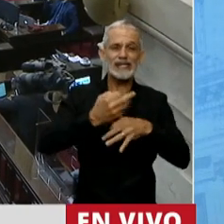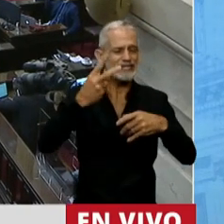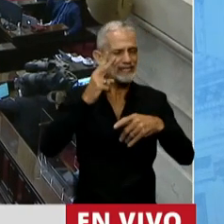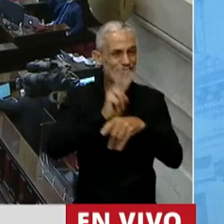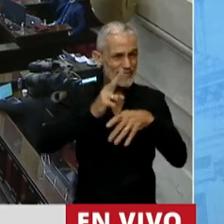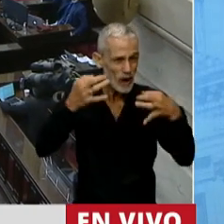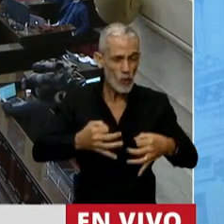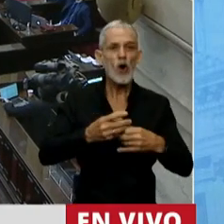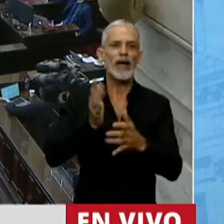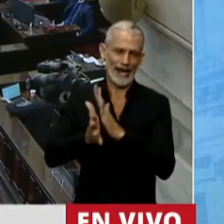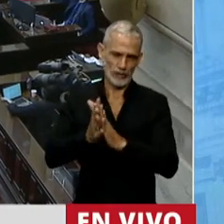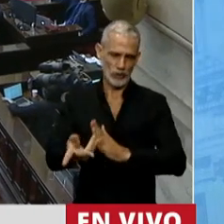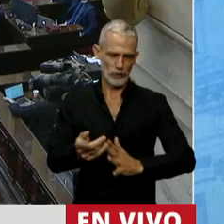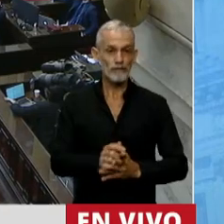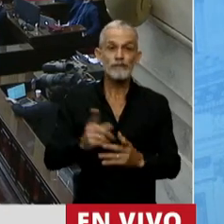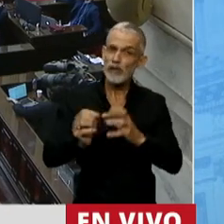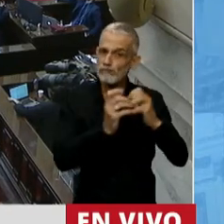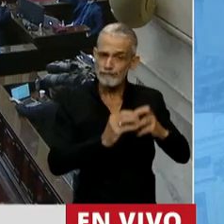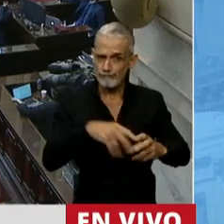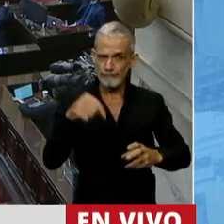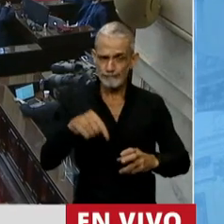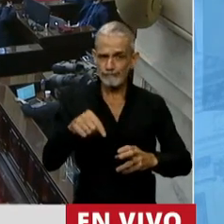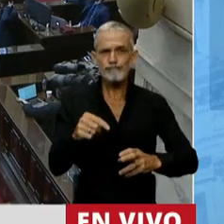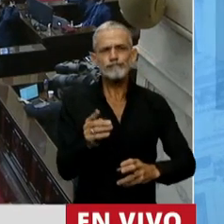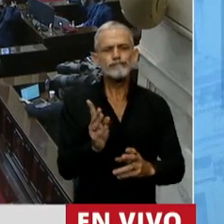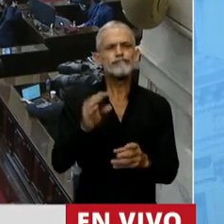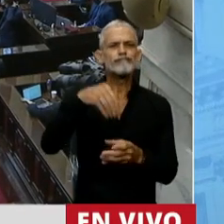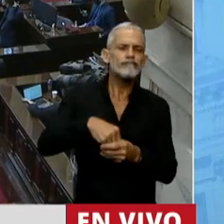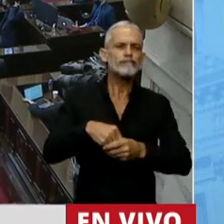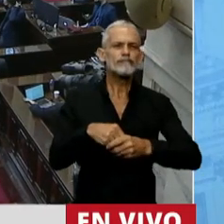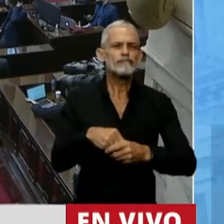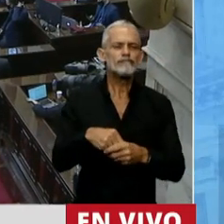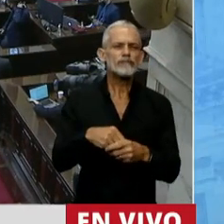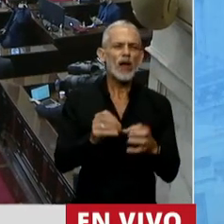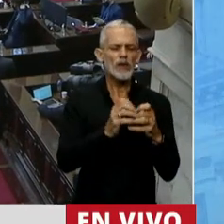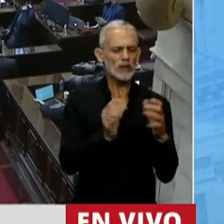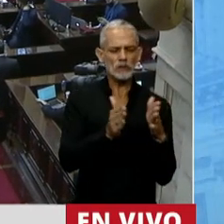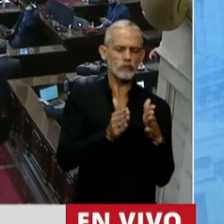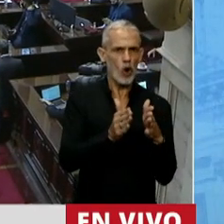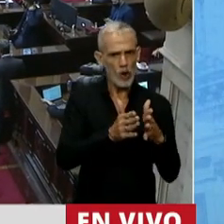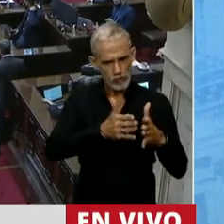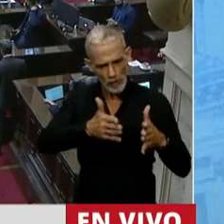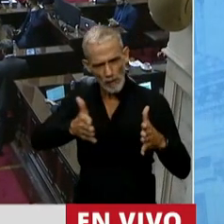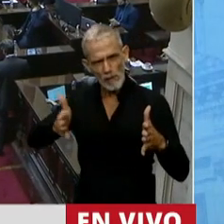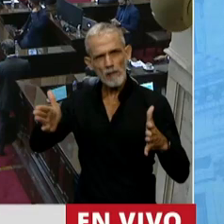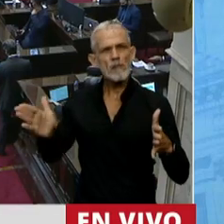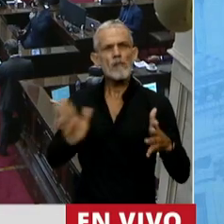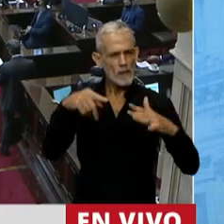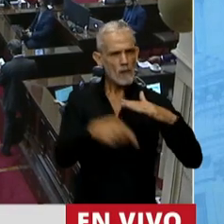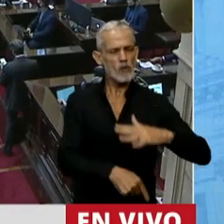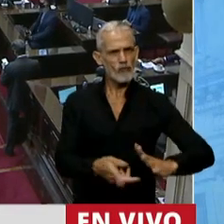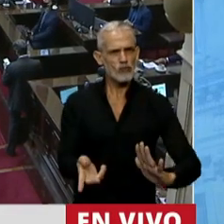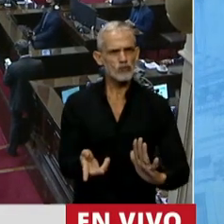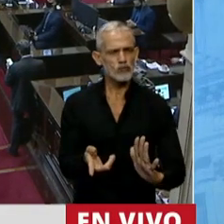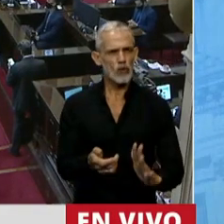gratuito. Señor presidente, este debate es parte de un debate mucho más amplio y mucho más profundo.